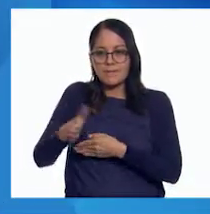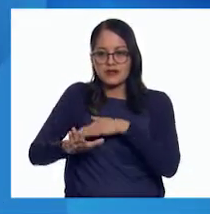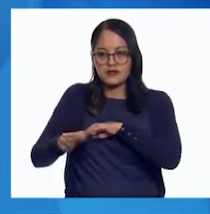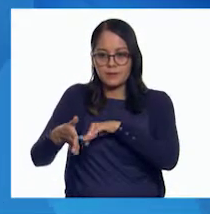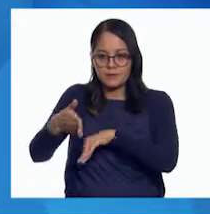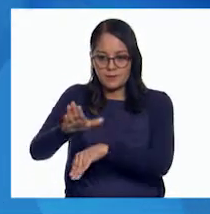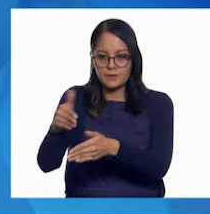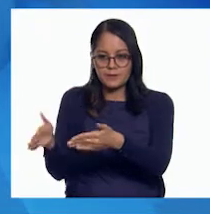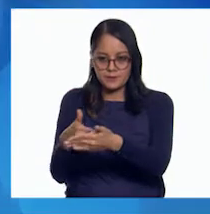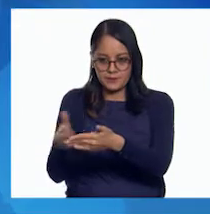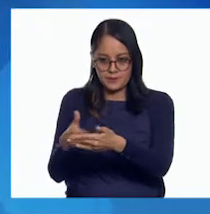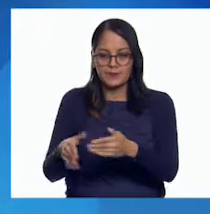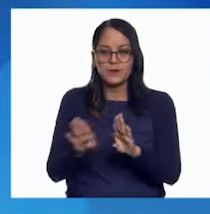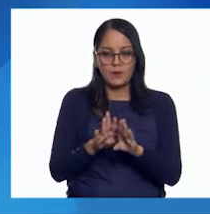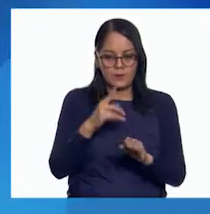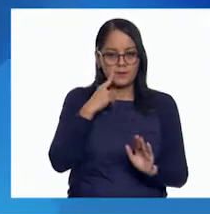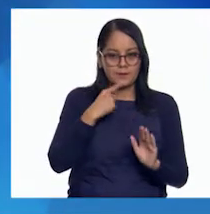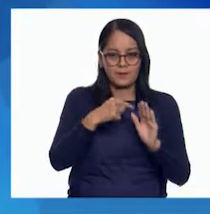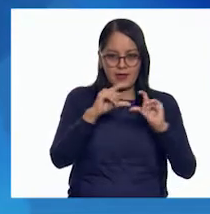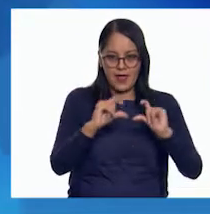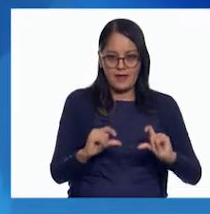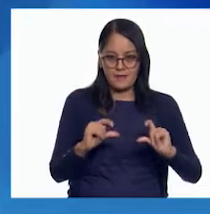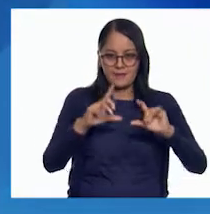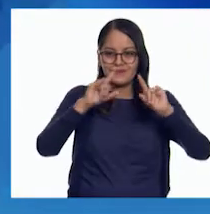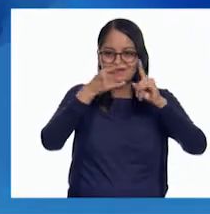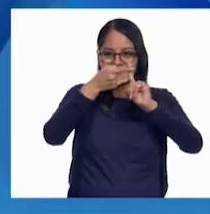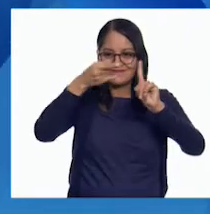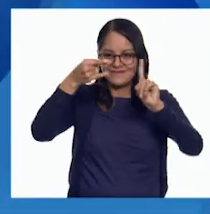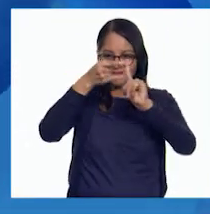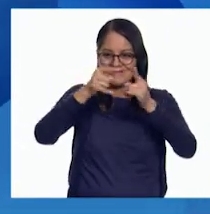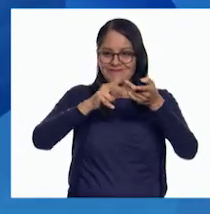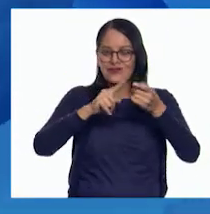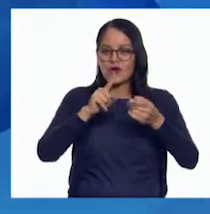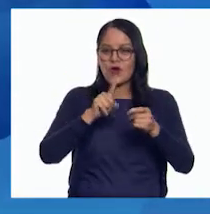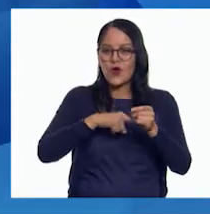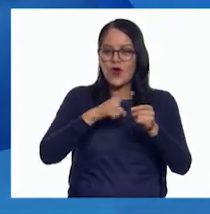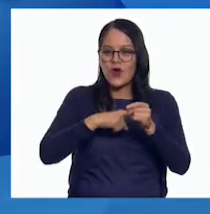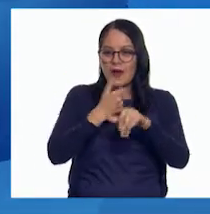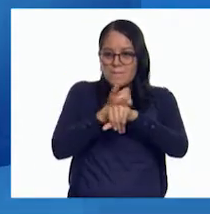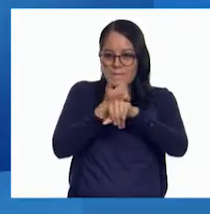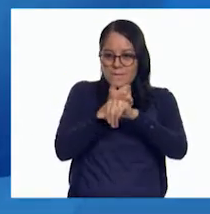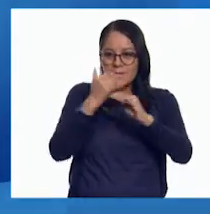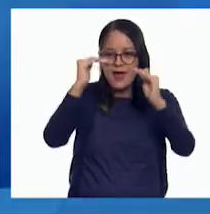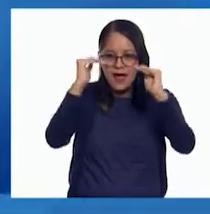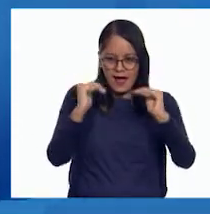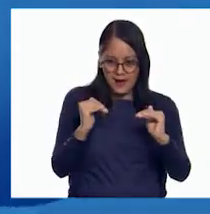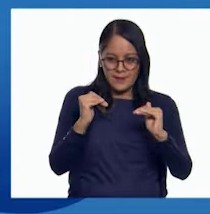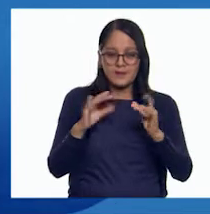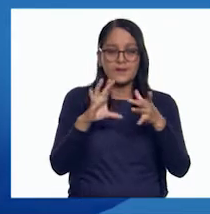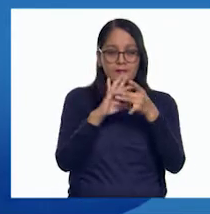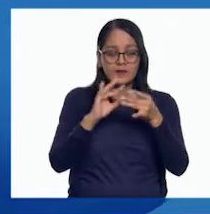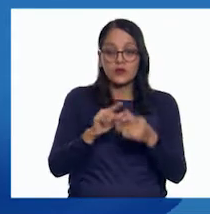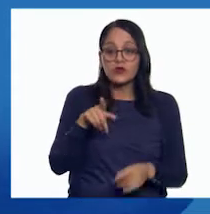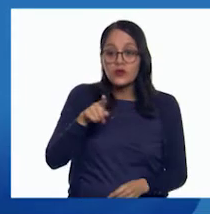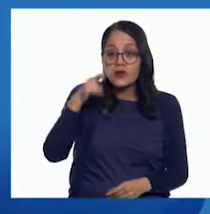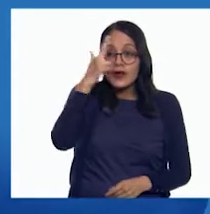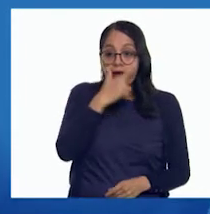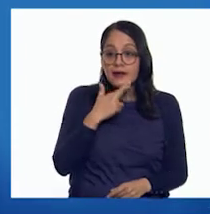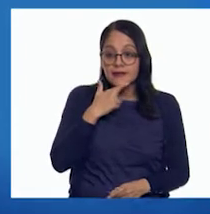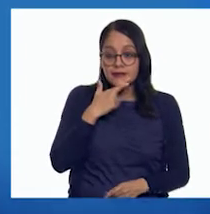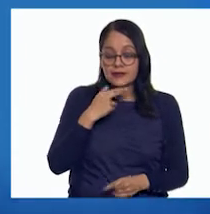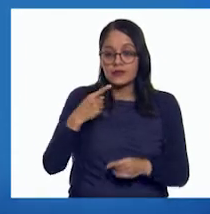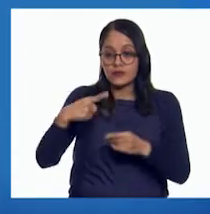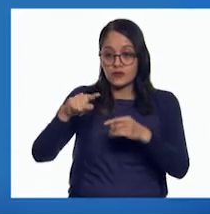con todo eso. Aquí vamos a leer debajo del recuadro color beige, ¿de acuerdo? Después del punto. Revisa que tu receta tenga lo